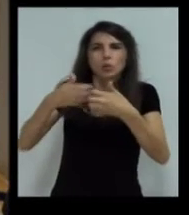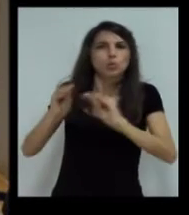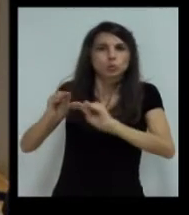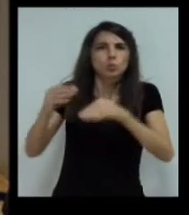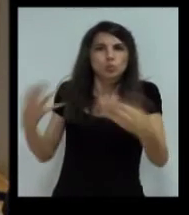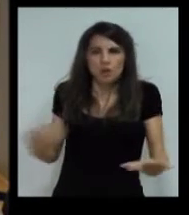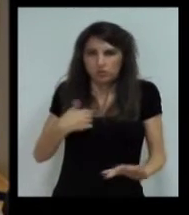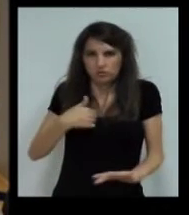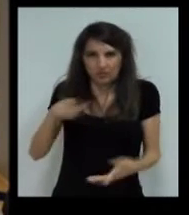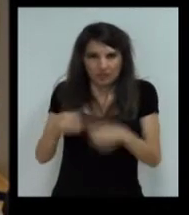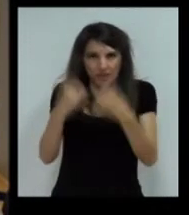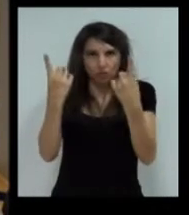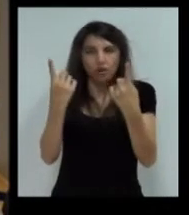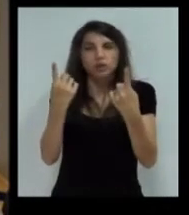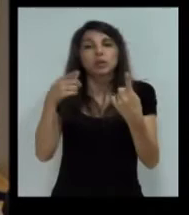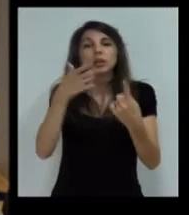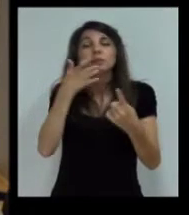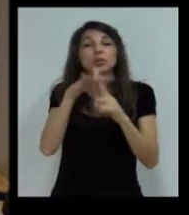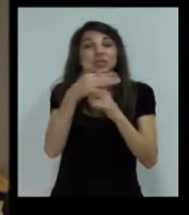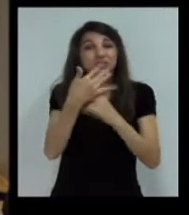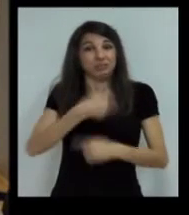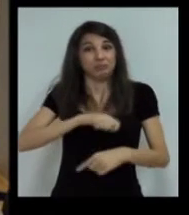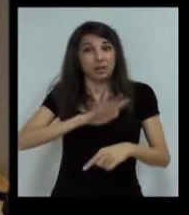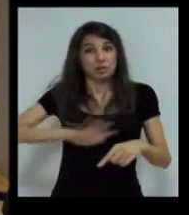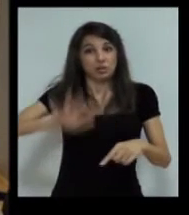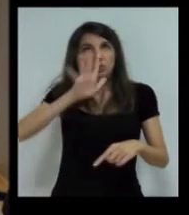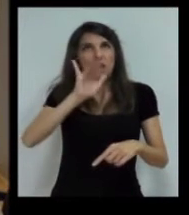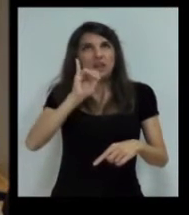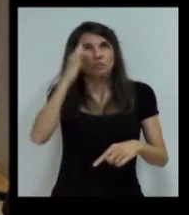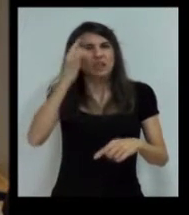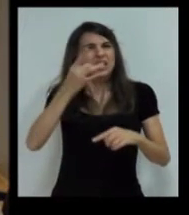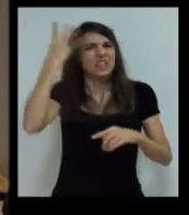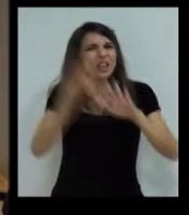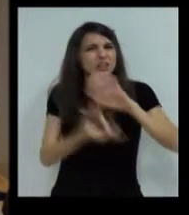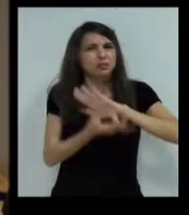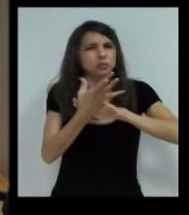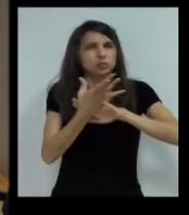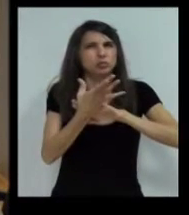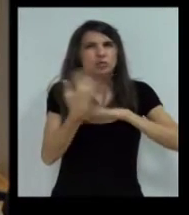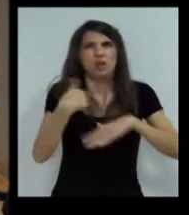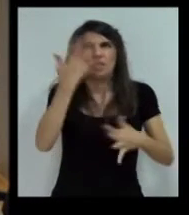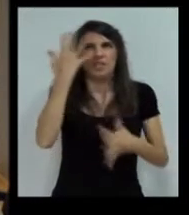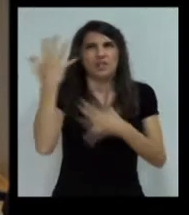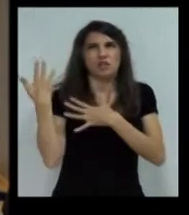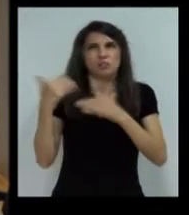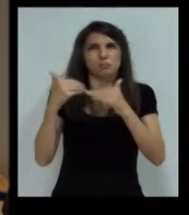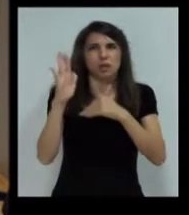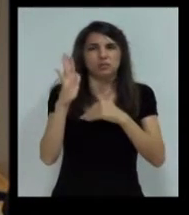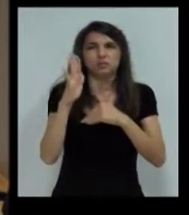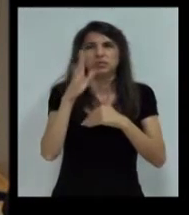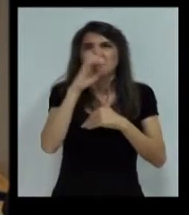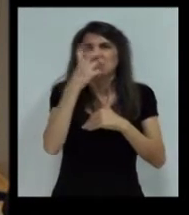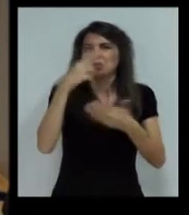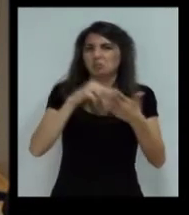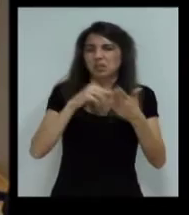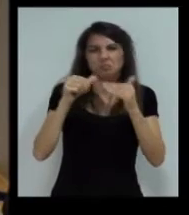Ahí, en el caso español, disponemos de una iniciativa que surgió hace ya más de una década, a partir del año